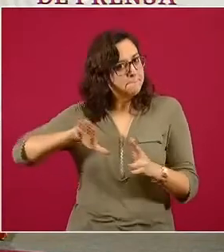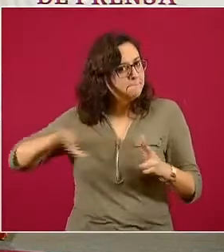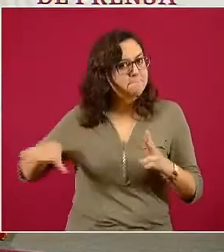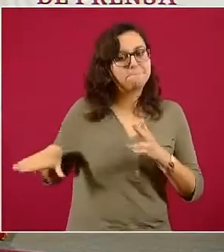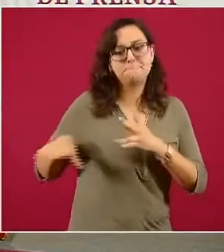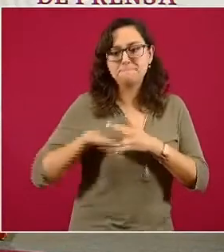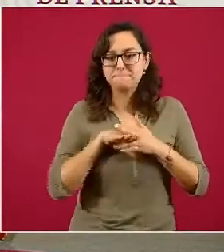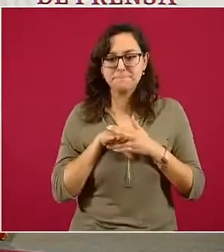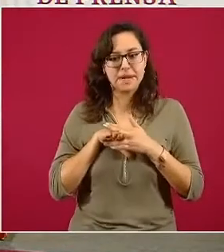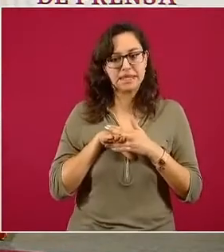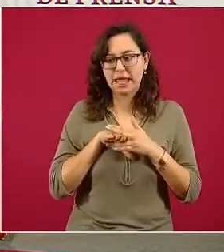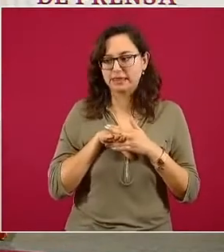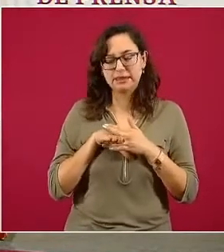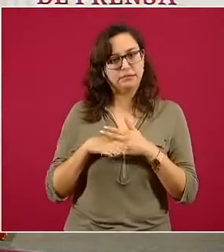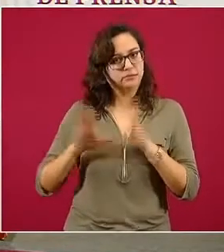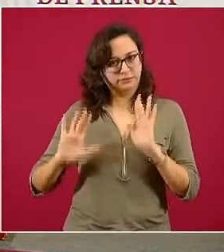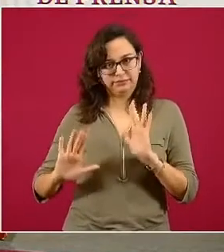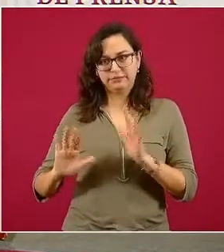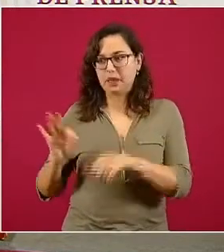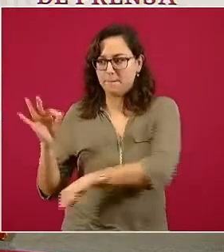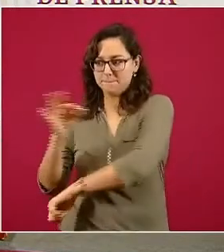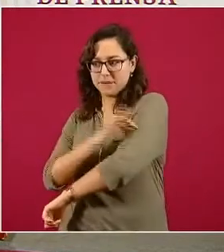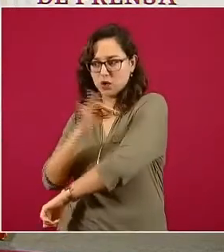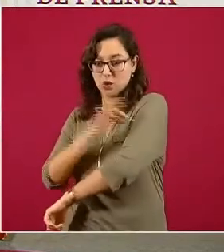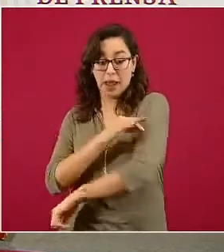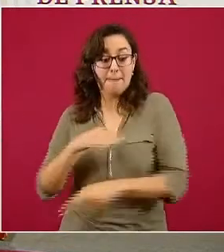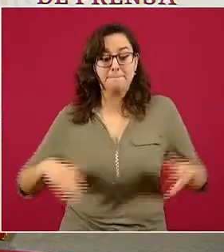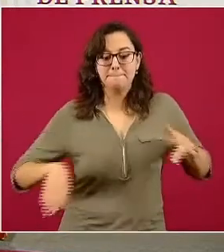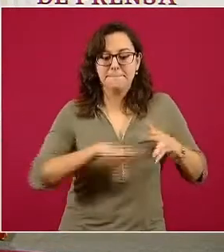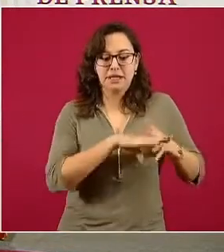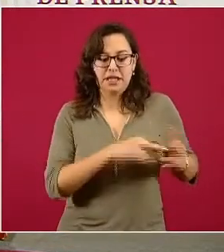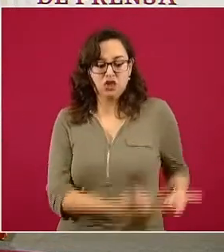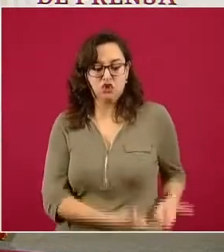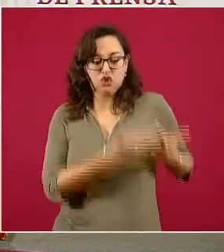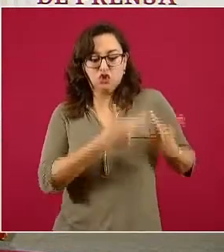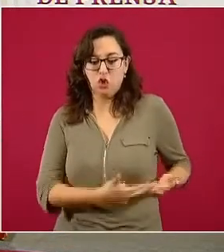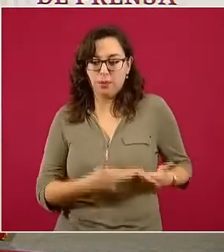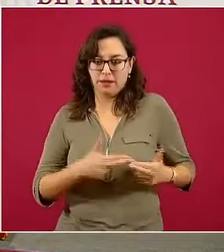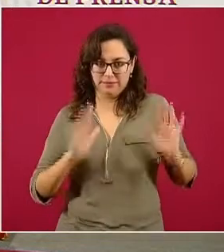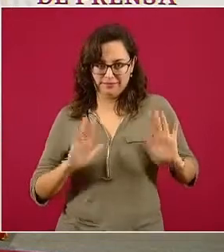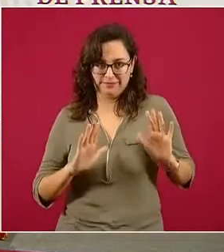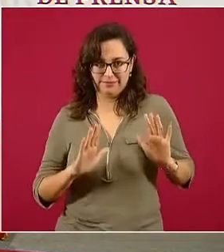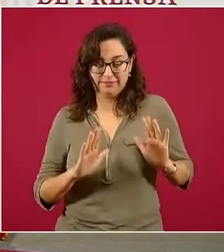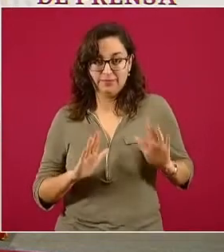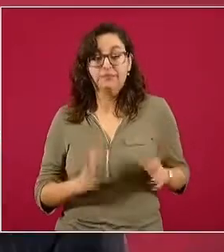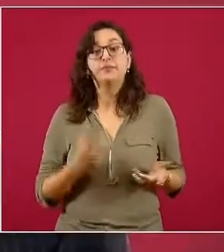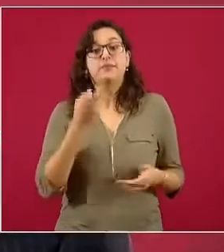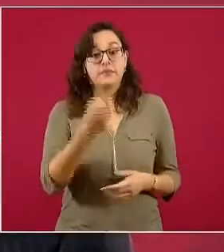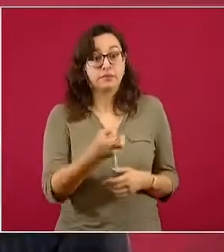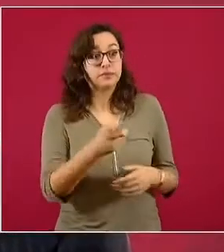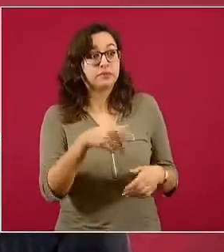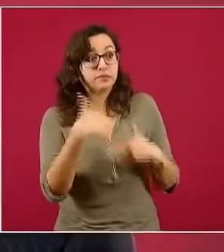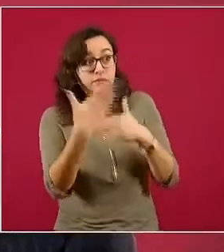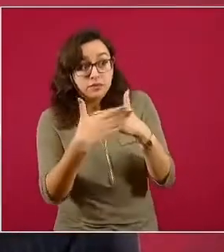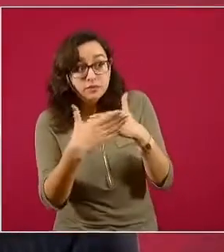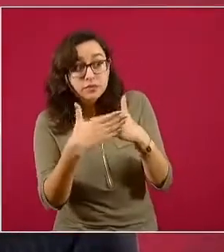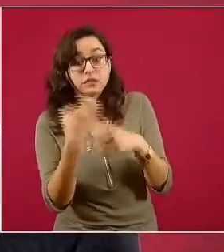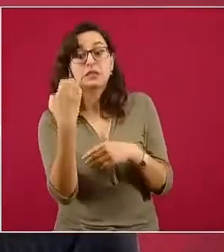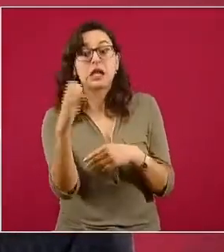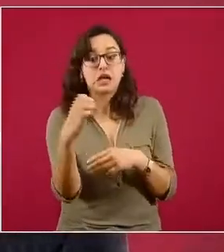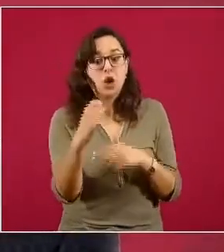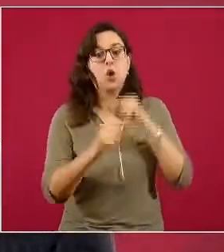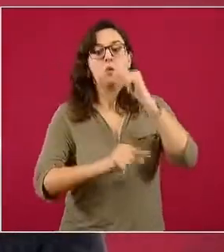las pláticas siempre muy amigables que tenemos desde la Secretaría de Salud con Pfizer, se han comprometido a